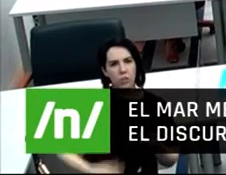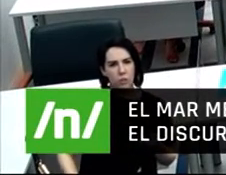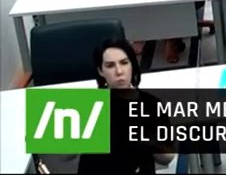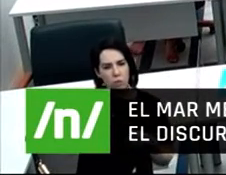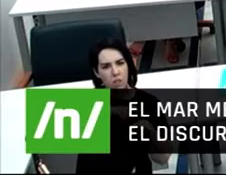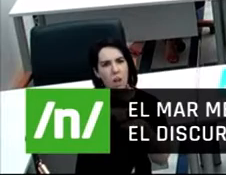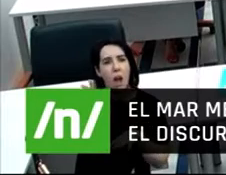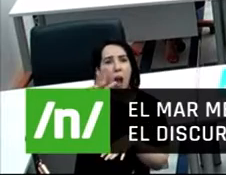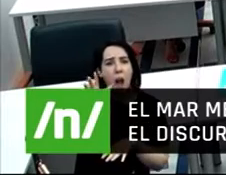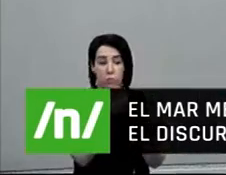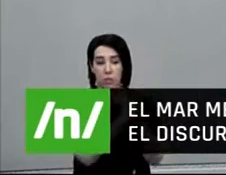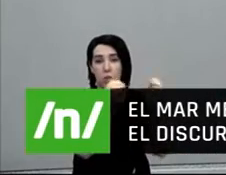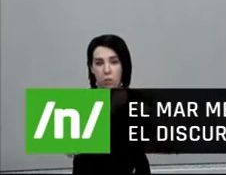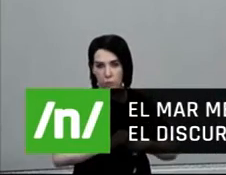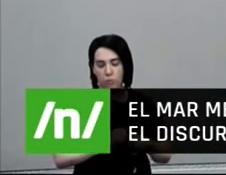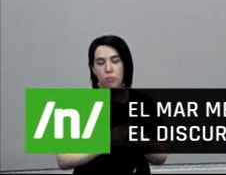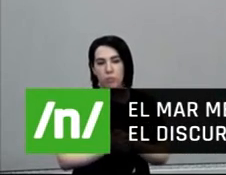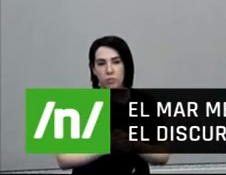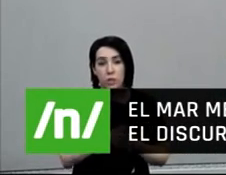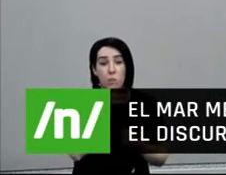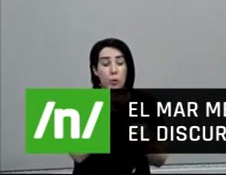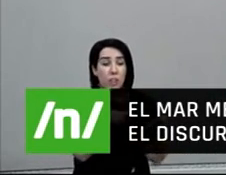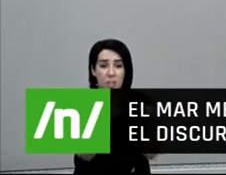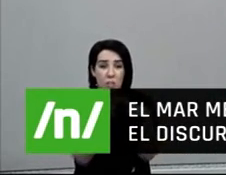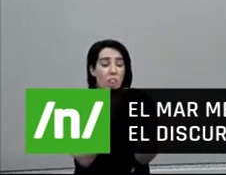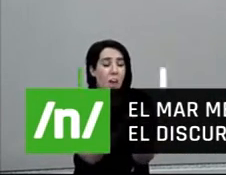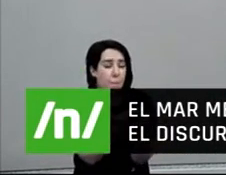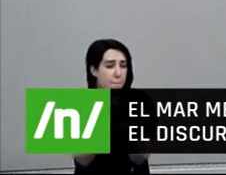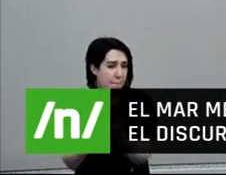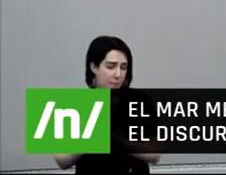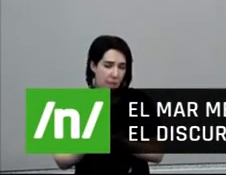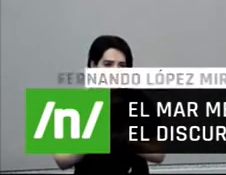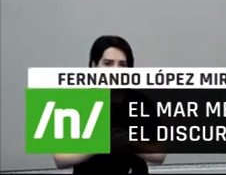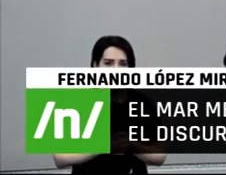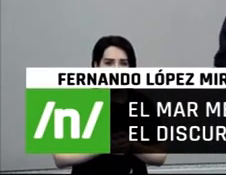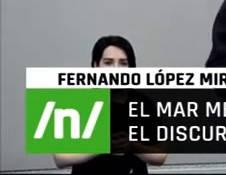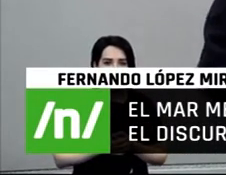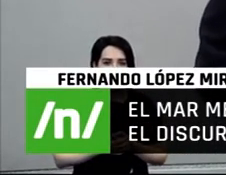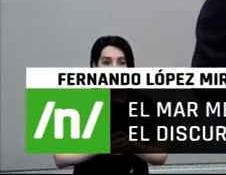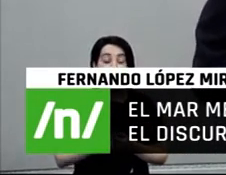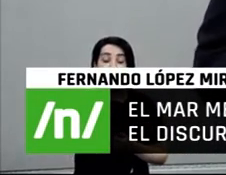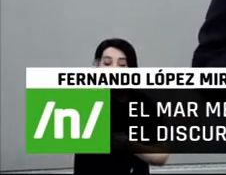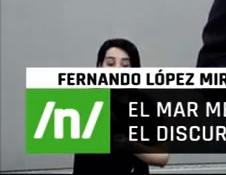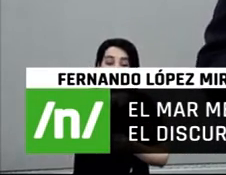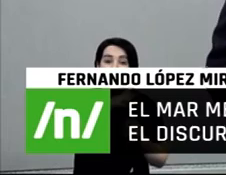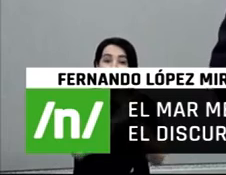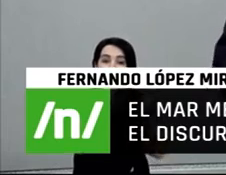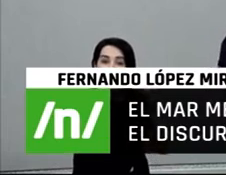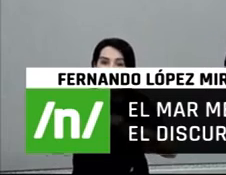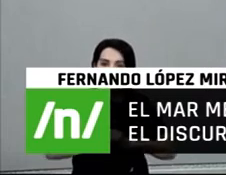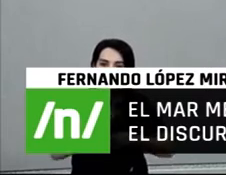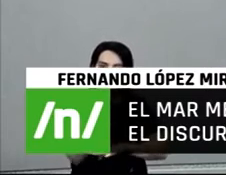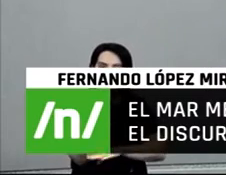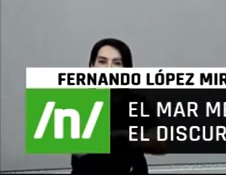de la Cámara para sacar adelante el pacto por las infraestructuras. Alcancemos ese pacto también, únanse al